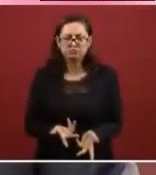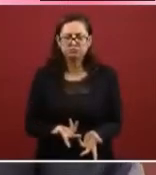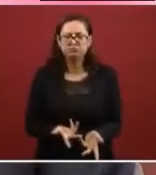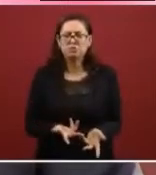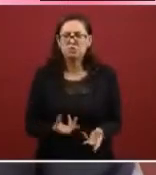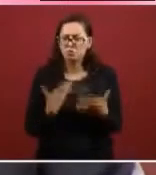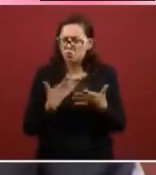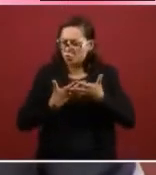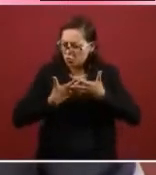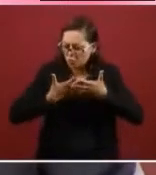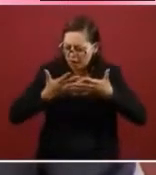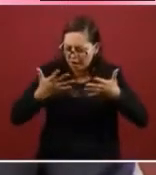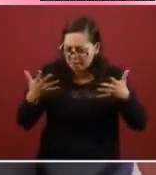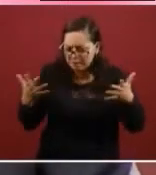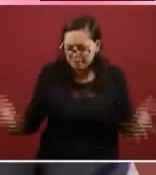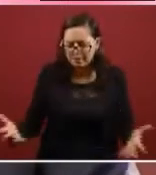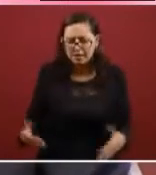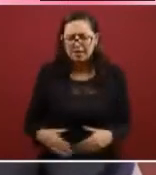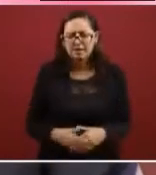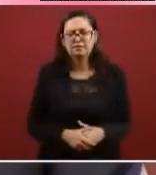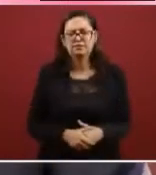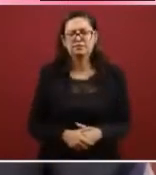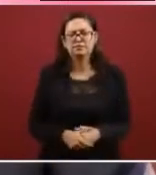amplia. In an ample form. Y